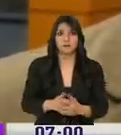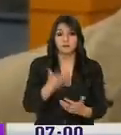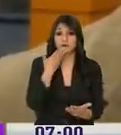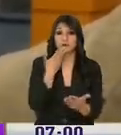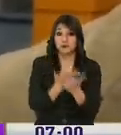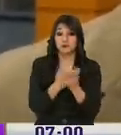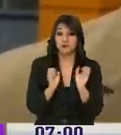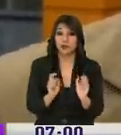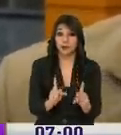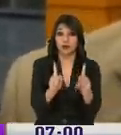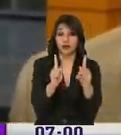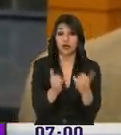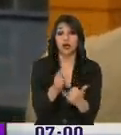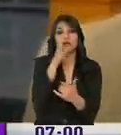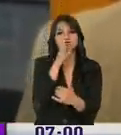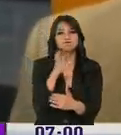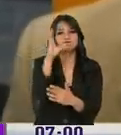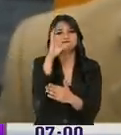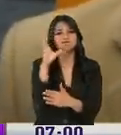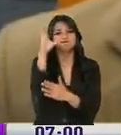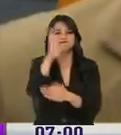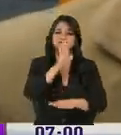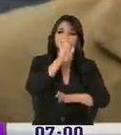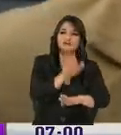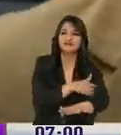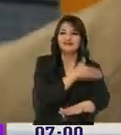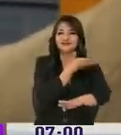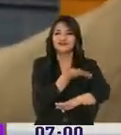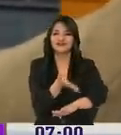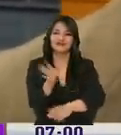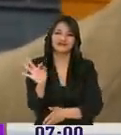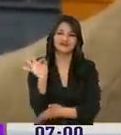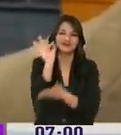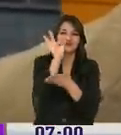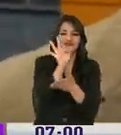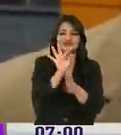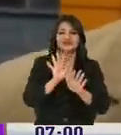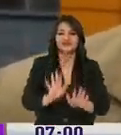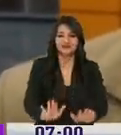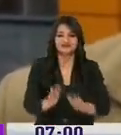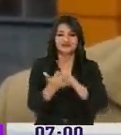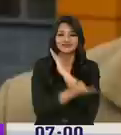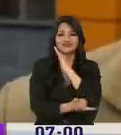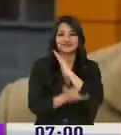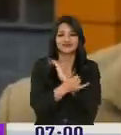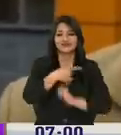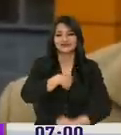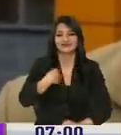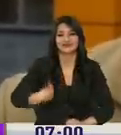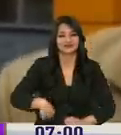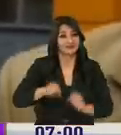oportunidad de cantar en esta ocasión una canción representativa de nuestro país como China,